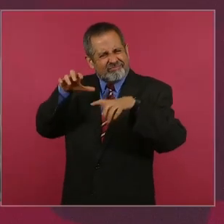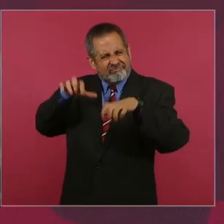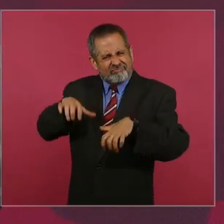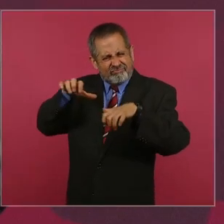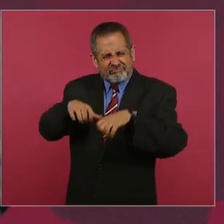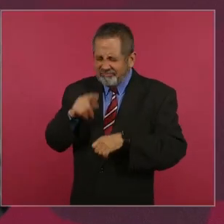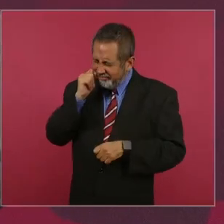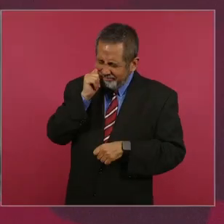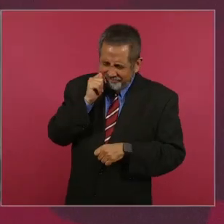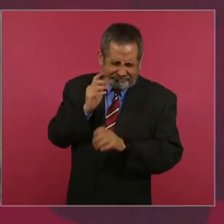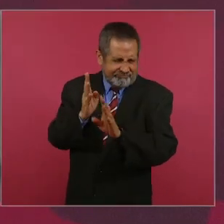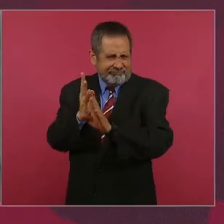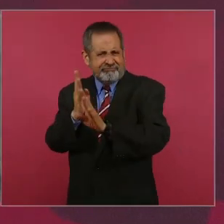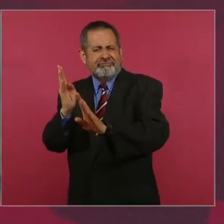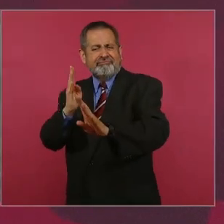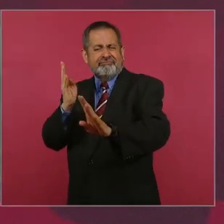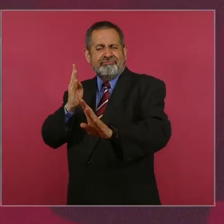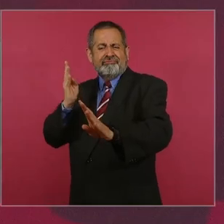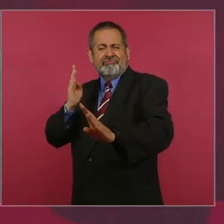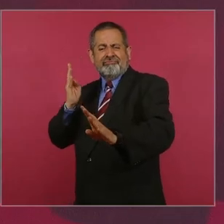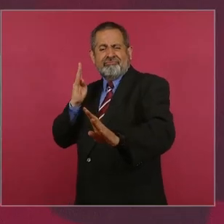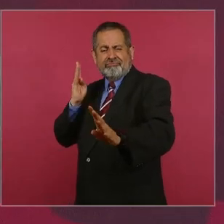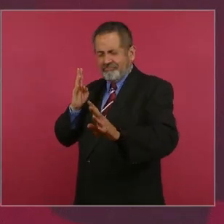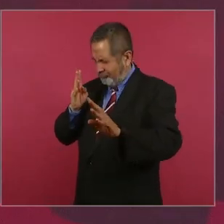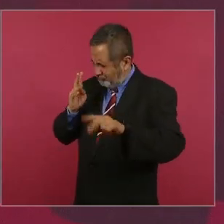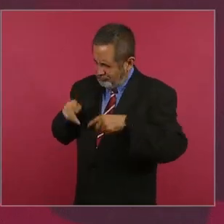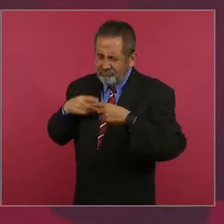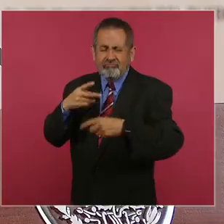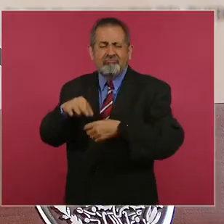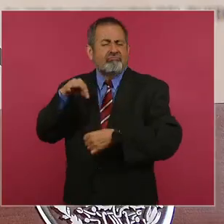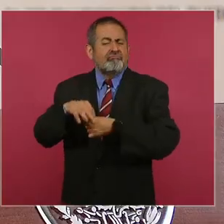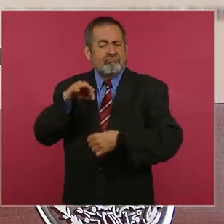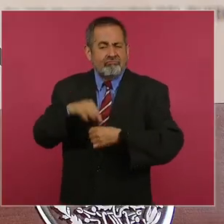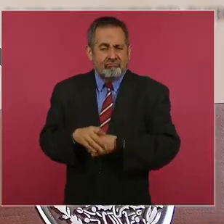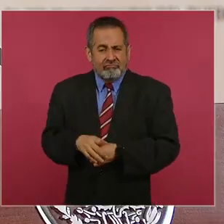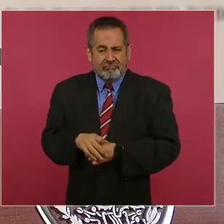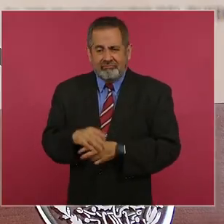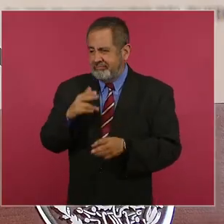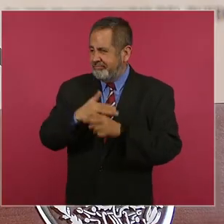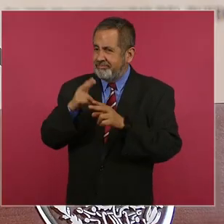haciendo cola o había sol y ahí hasta el final